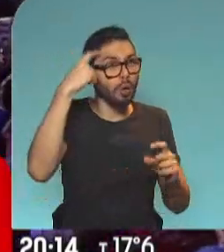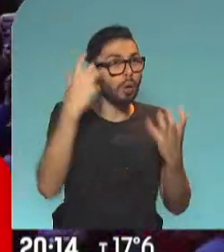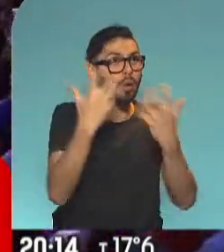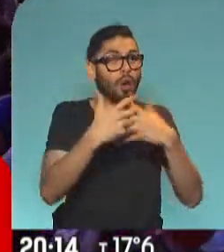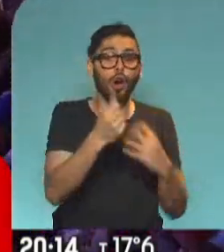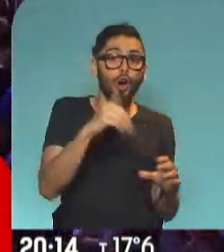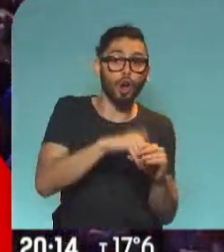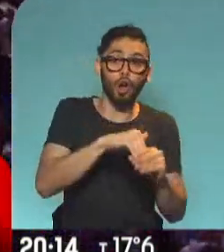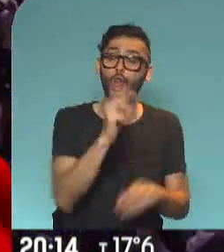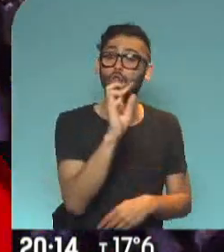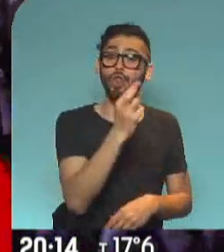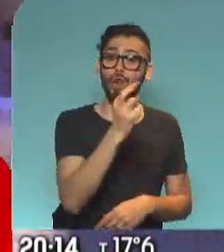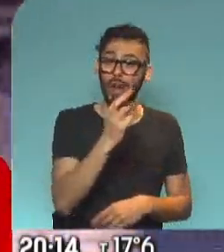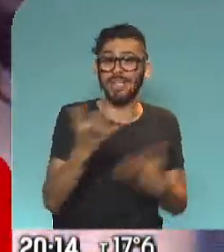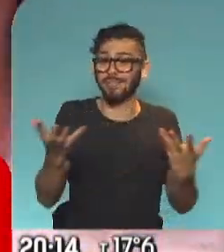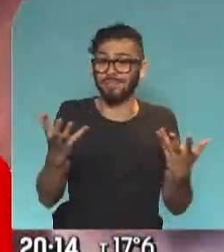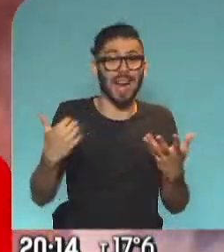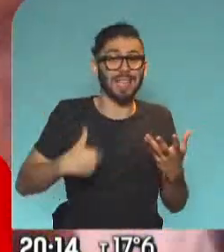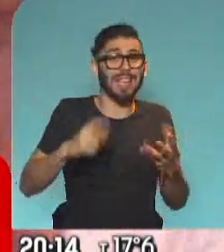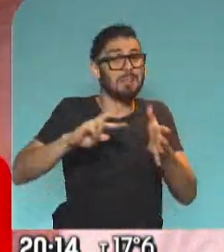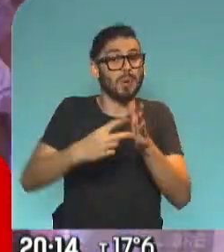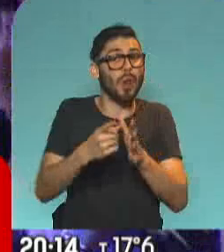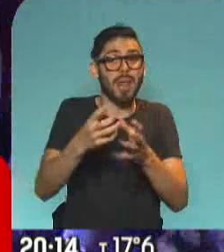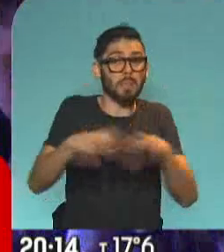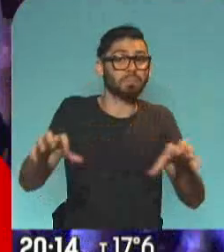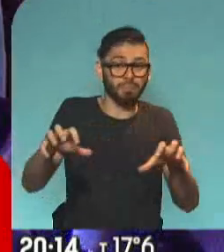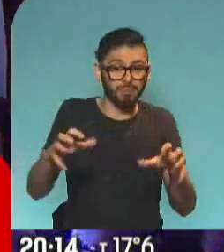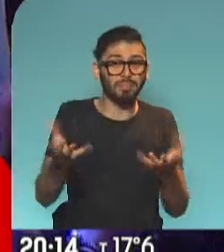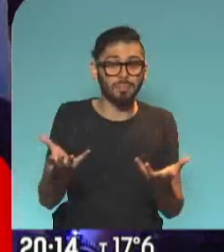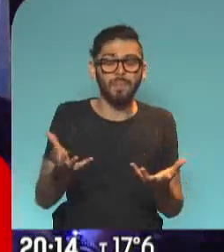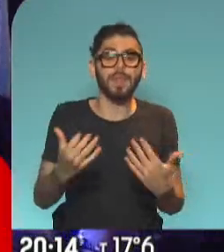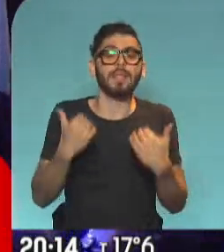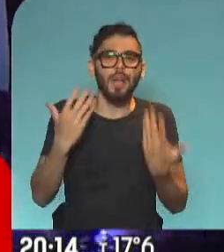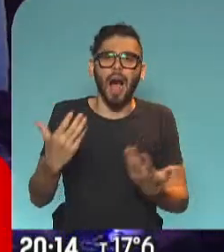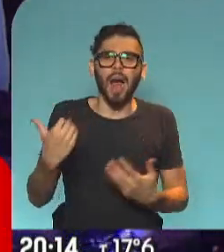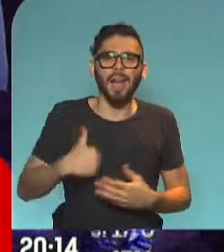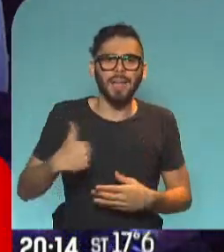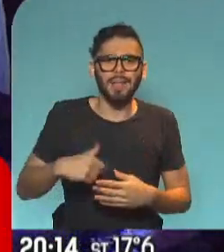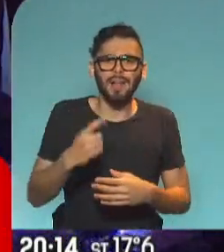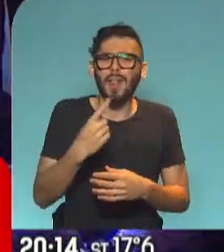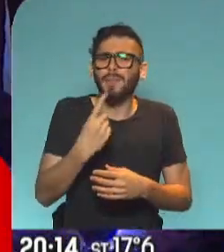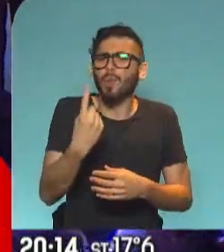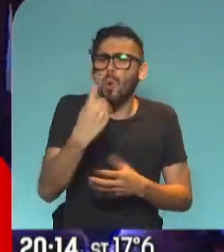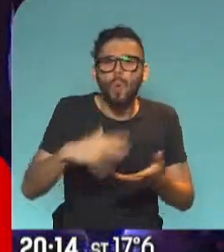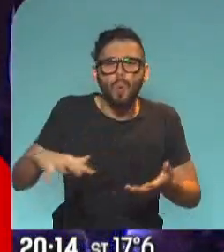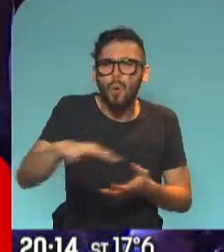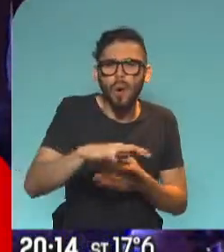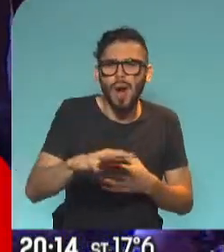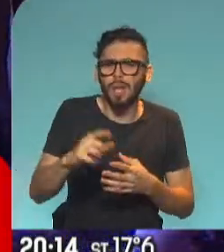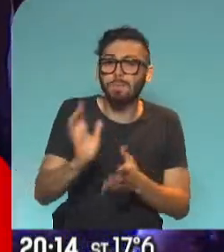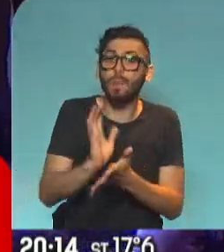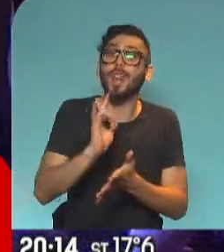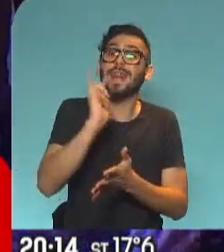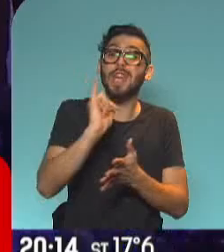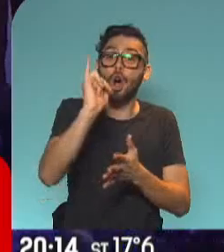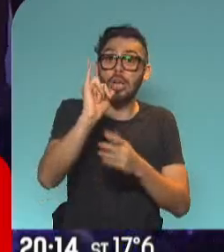en dólares también, claro. Que ese es el gran problema de la Argentina. Entonces, su certeza dice... La Argentina es ese extraño lugar en donde mueren todas las teorías.